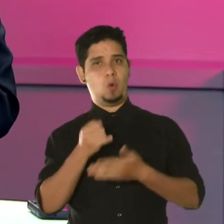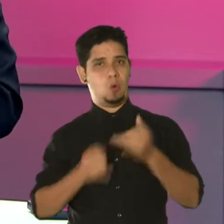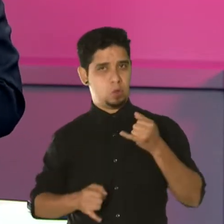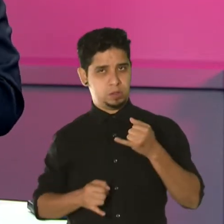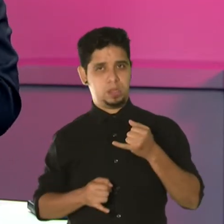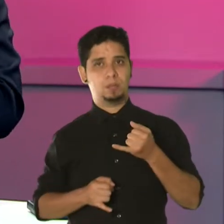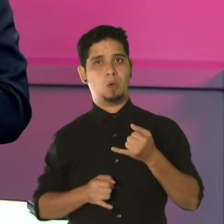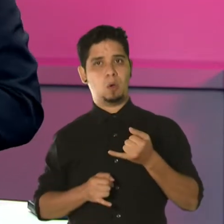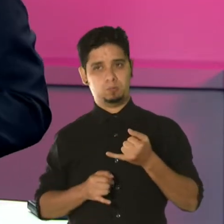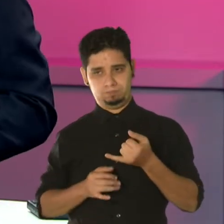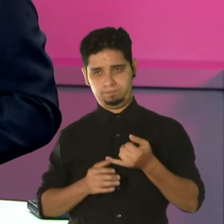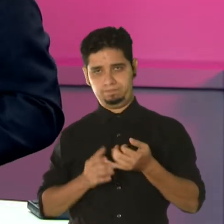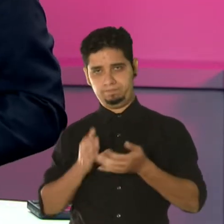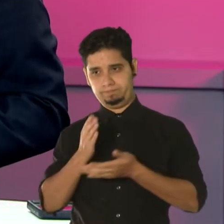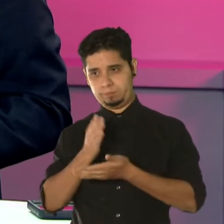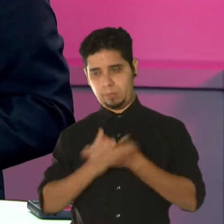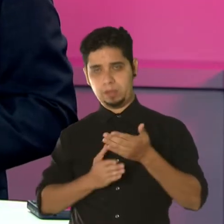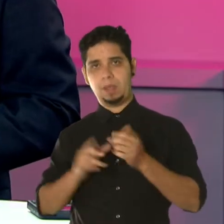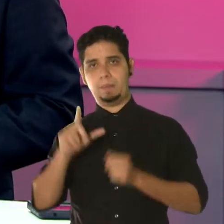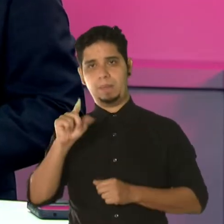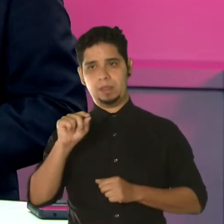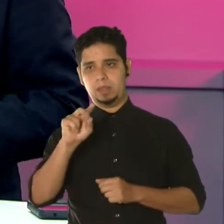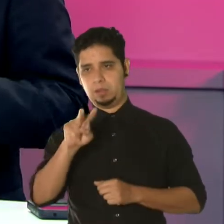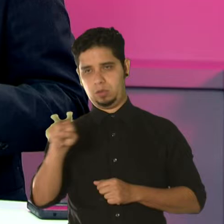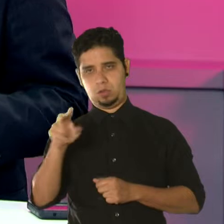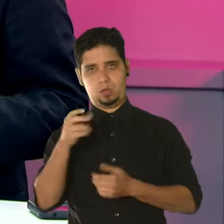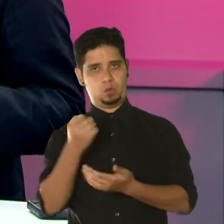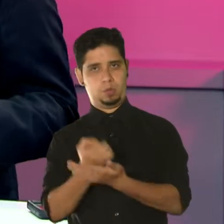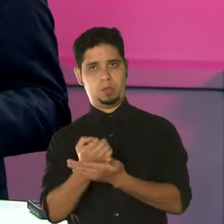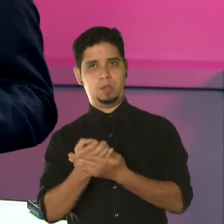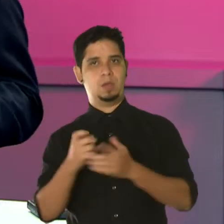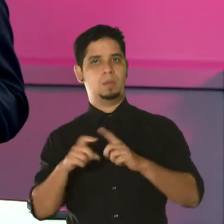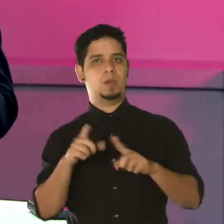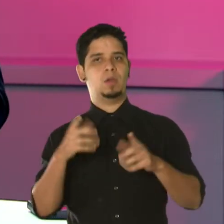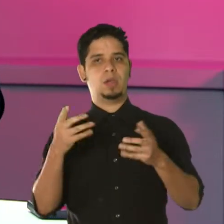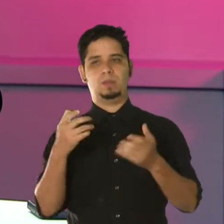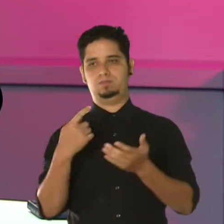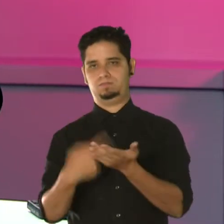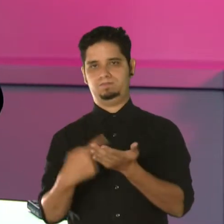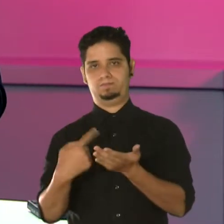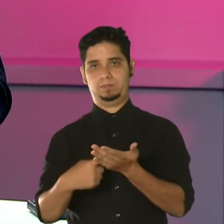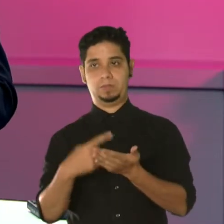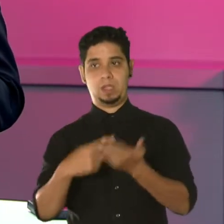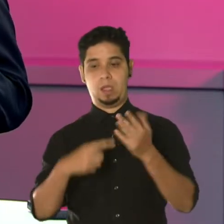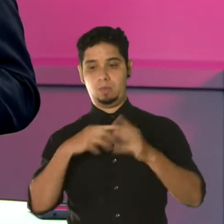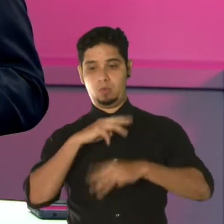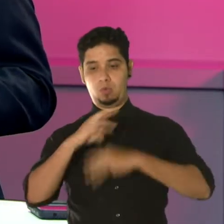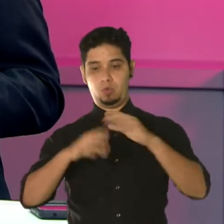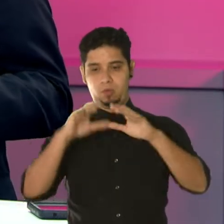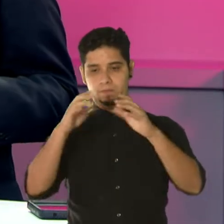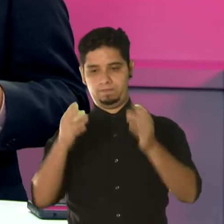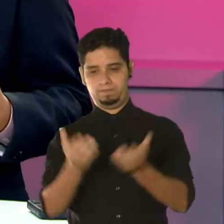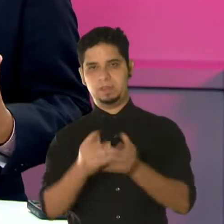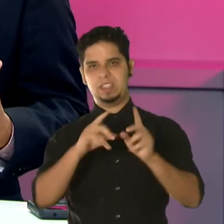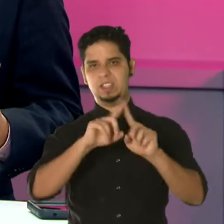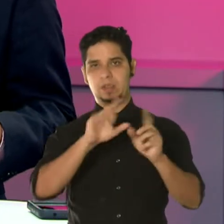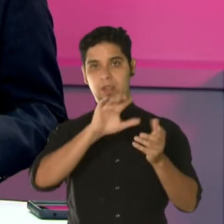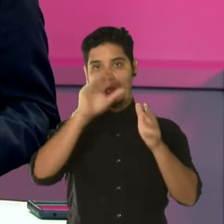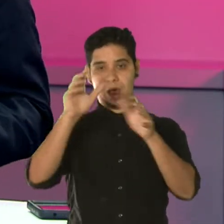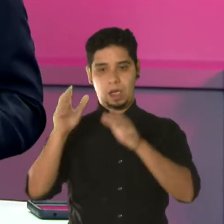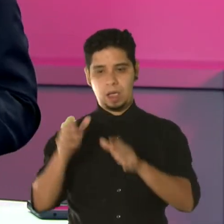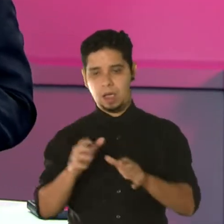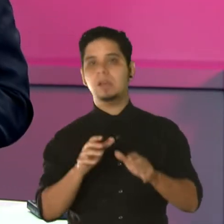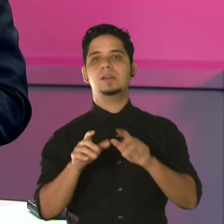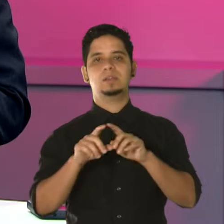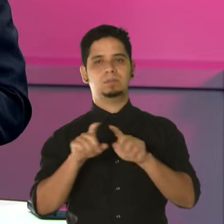2022. Pero quisiéramos hablar acerca de los diferentes desastres que hemos visto en el mundo, sobre todo lo que ha ocurrido en Puerto